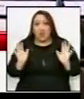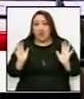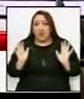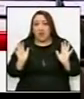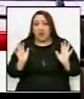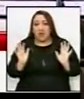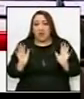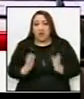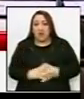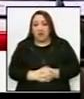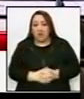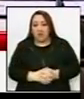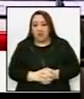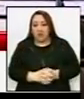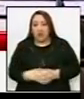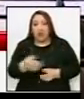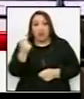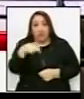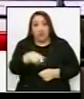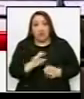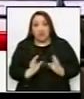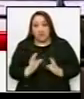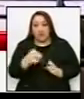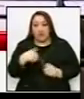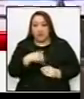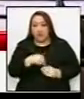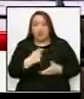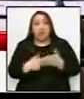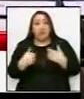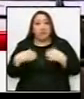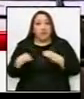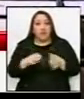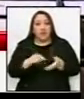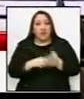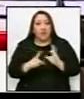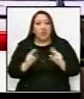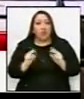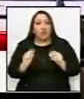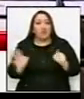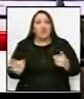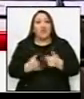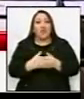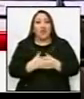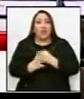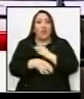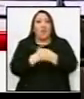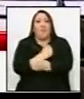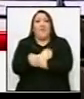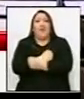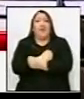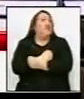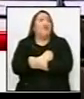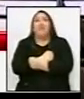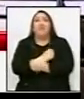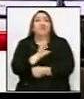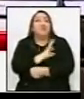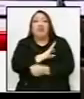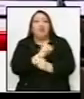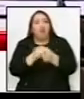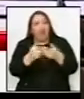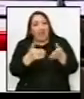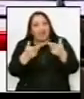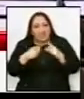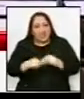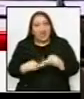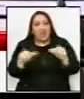fiscalía, ¿no? Para eso están. Y nosotros lo que tenemos que hacer es no cerrarle, no amarrarle las manos al fiscal para que